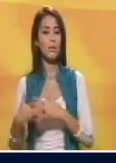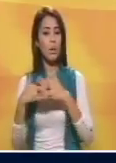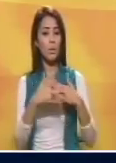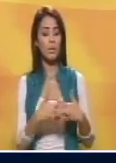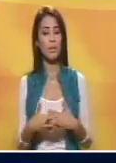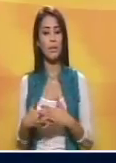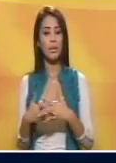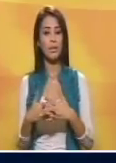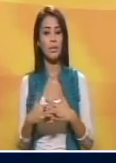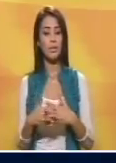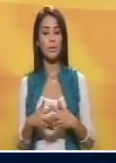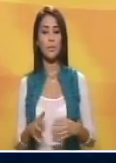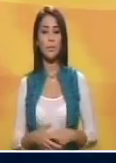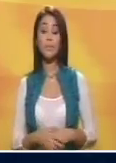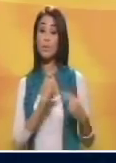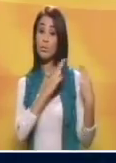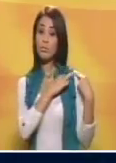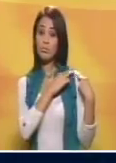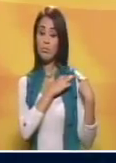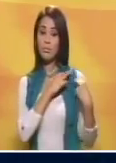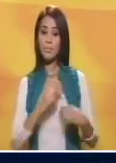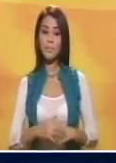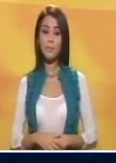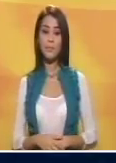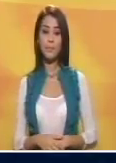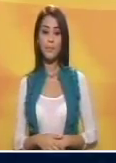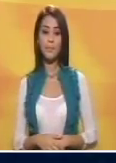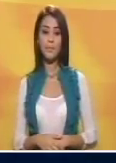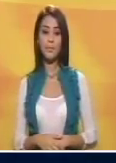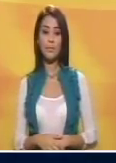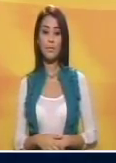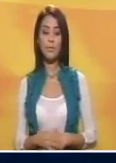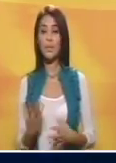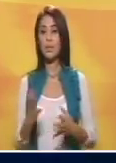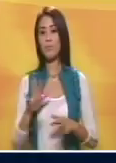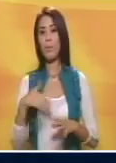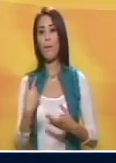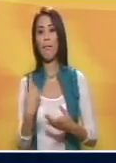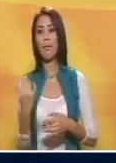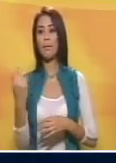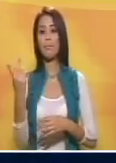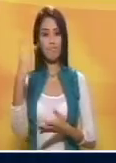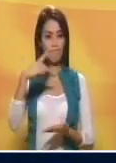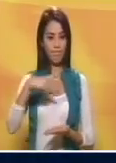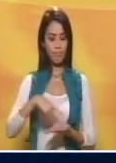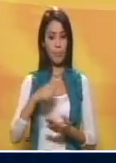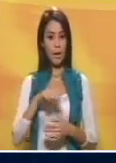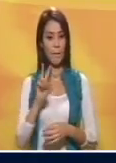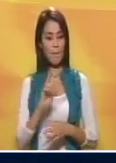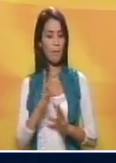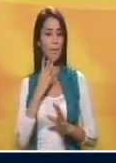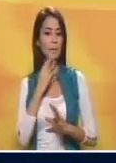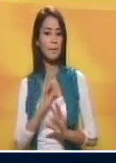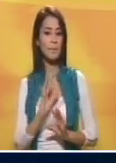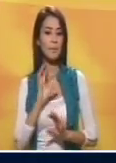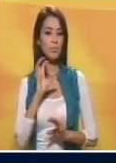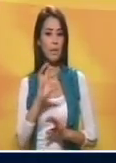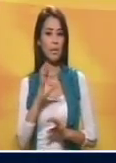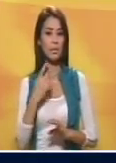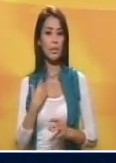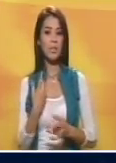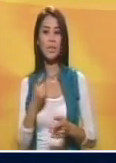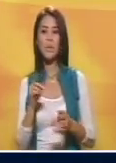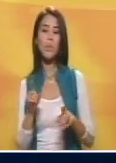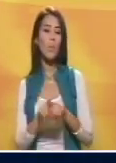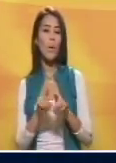sea y de su supremacismo de piel, él no puede venir a un país a pretender promover un golpe de